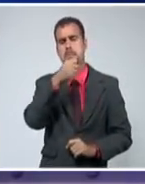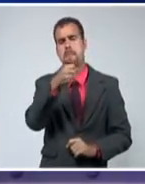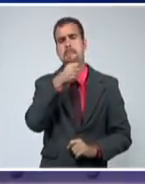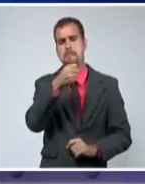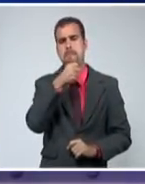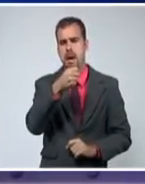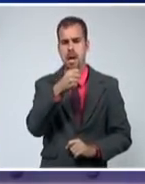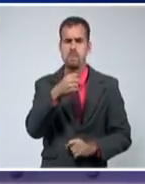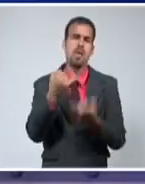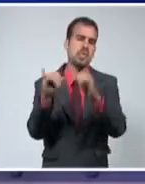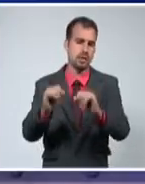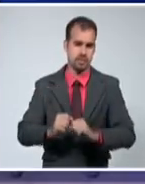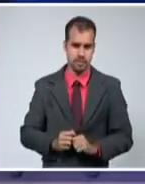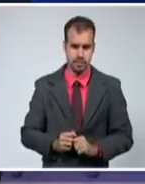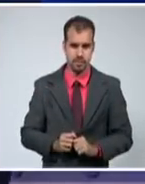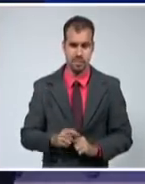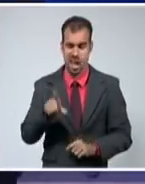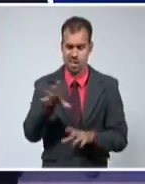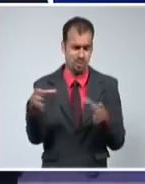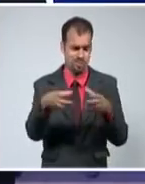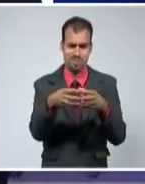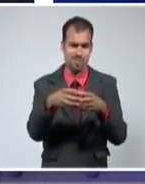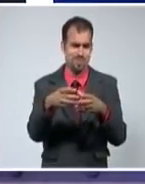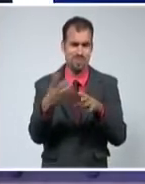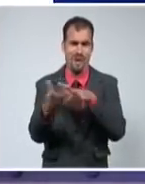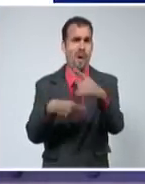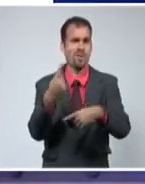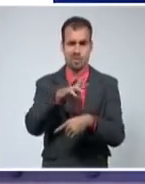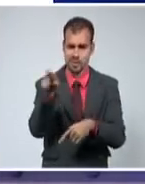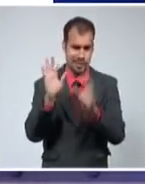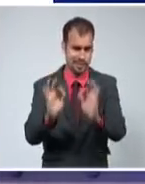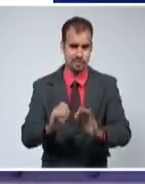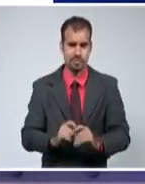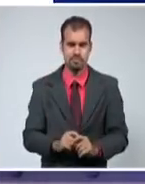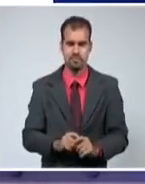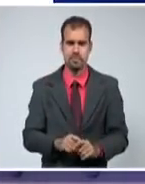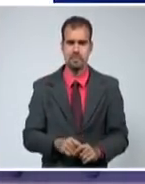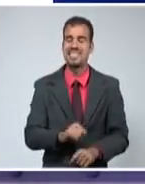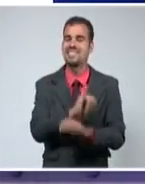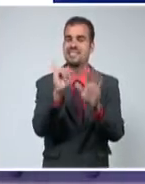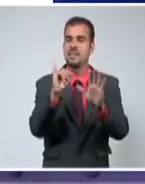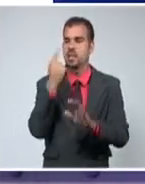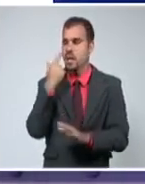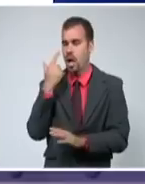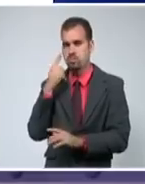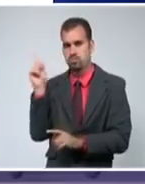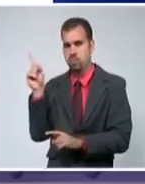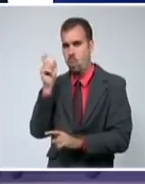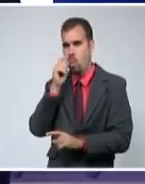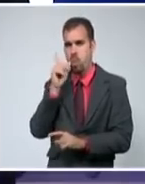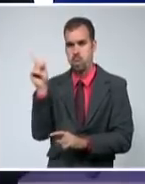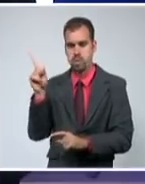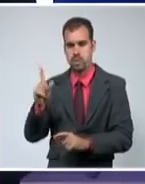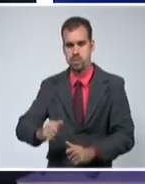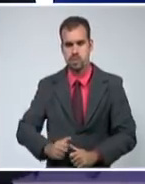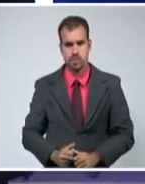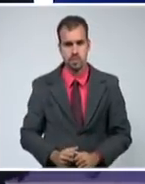como los anteriores otro involucrado luís manuel otero al cantar véanlo